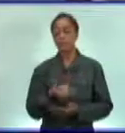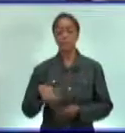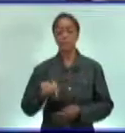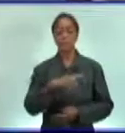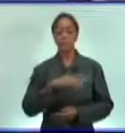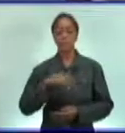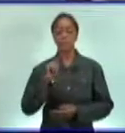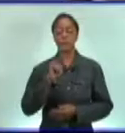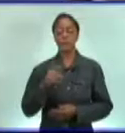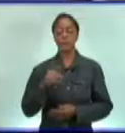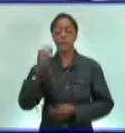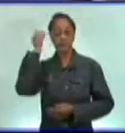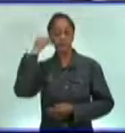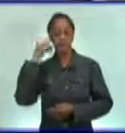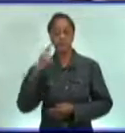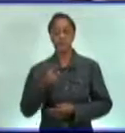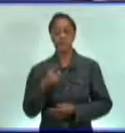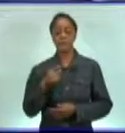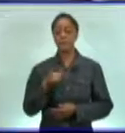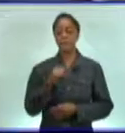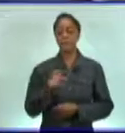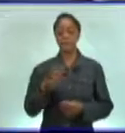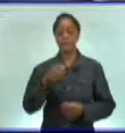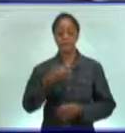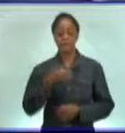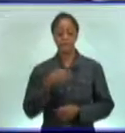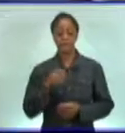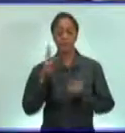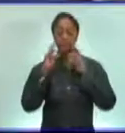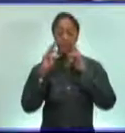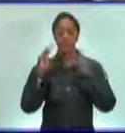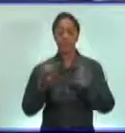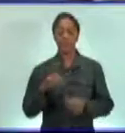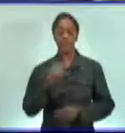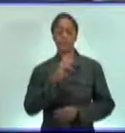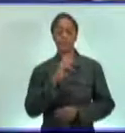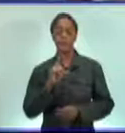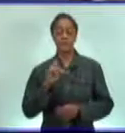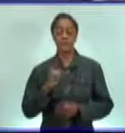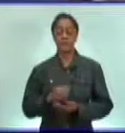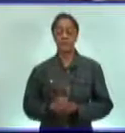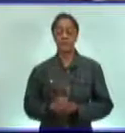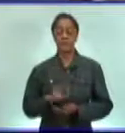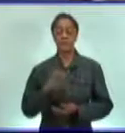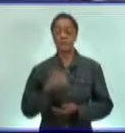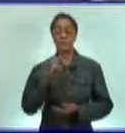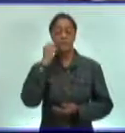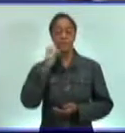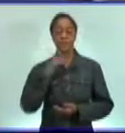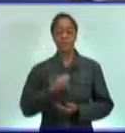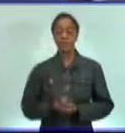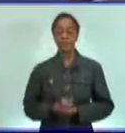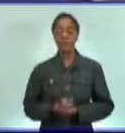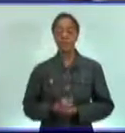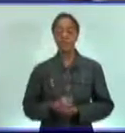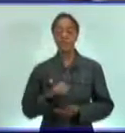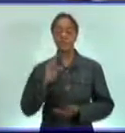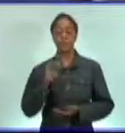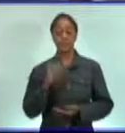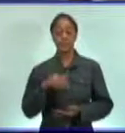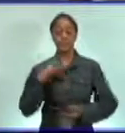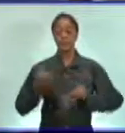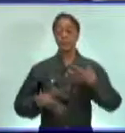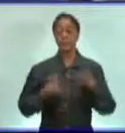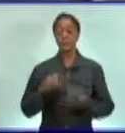unidad y conociendo a esta pequeña unidad viva llamada la célula, no me queda más que indicarles las